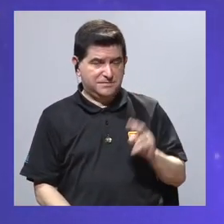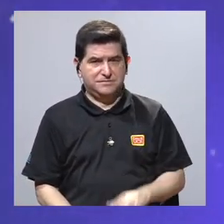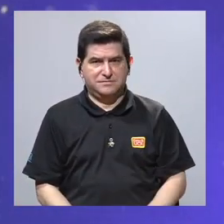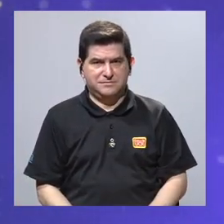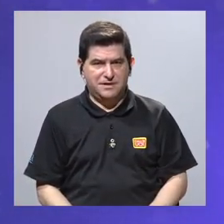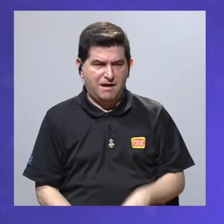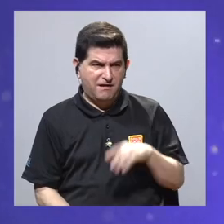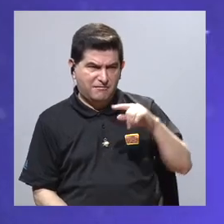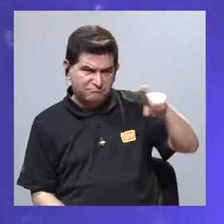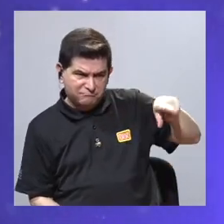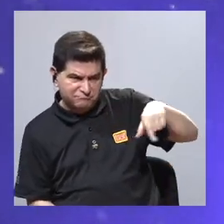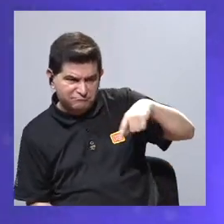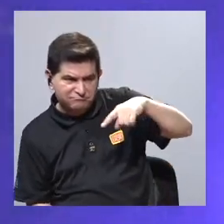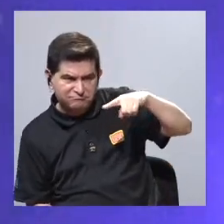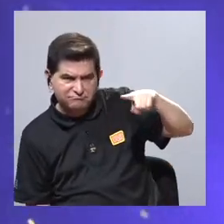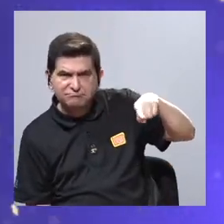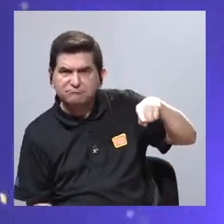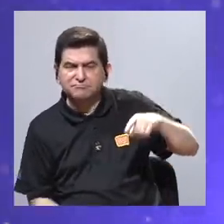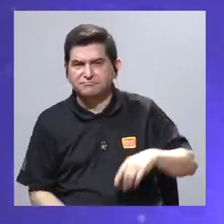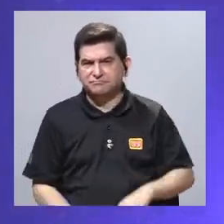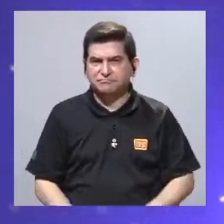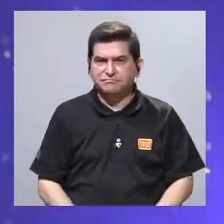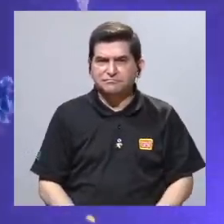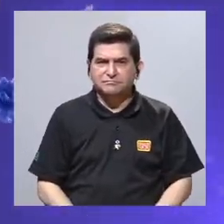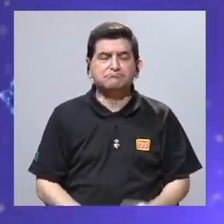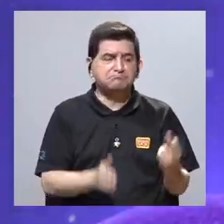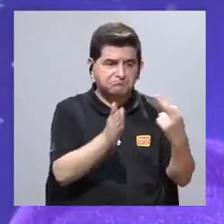virus son